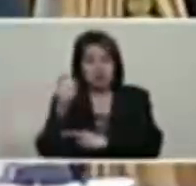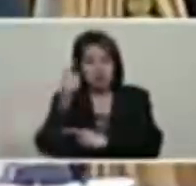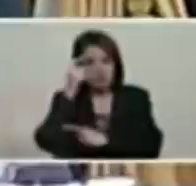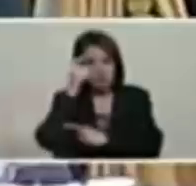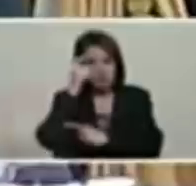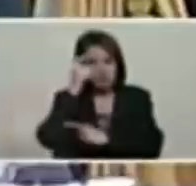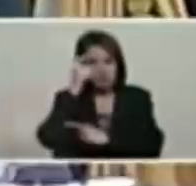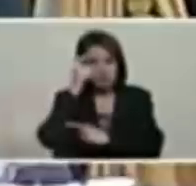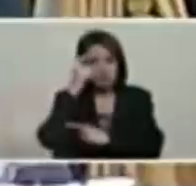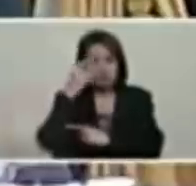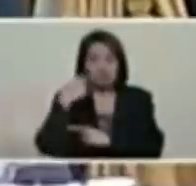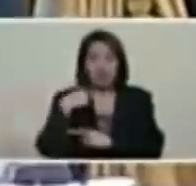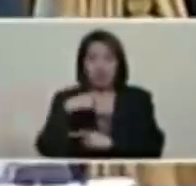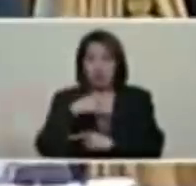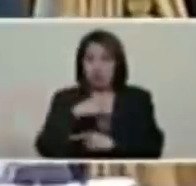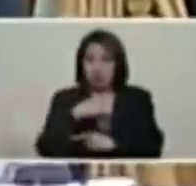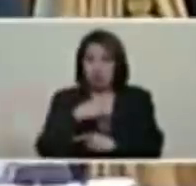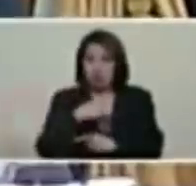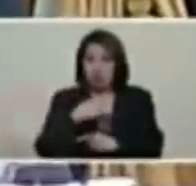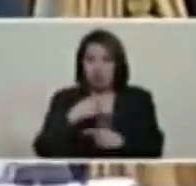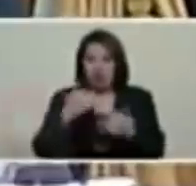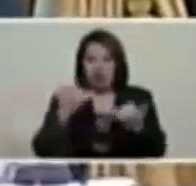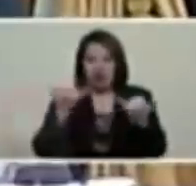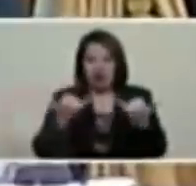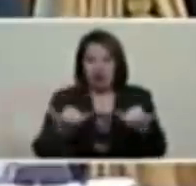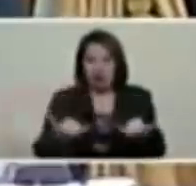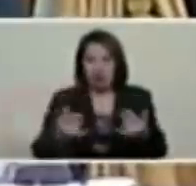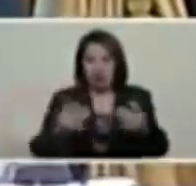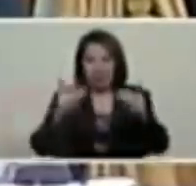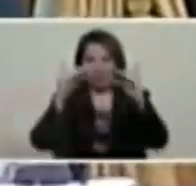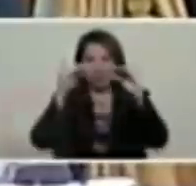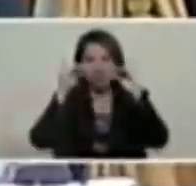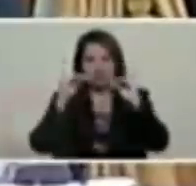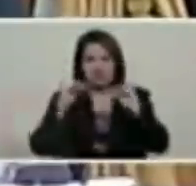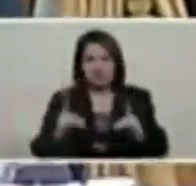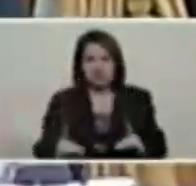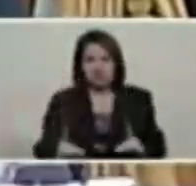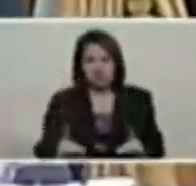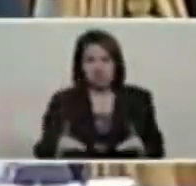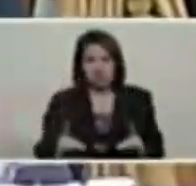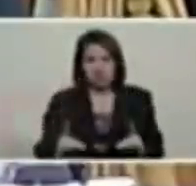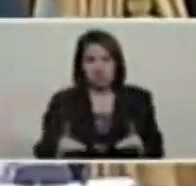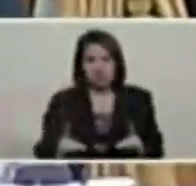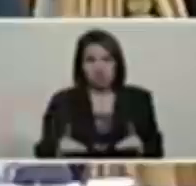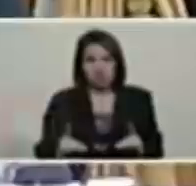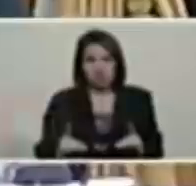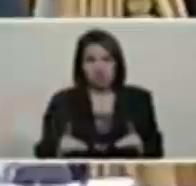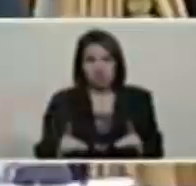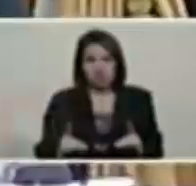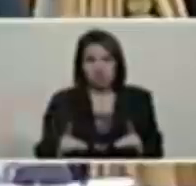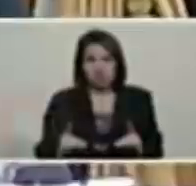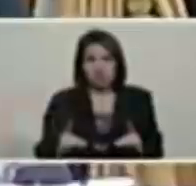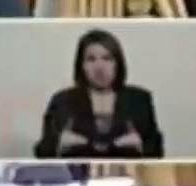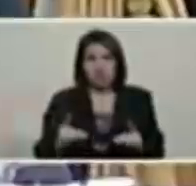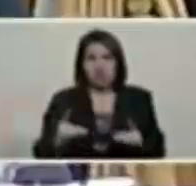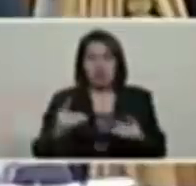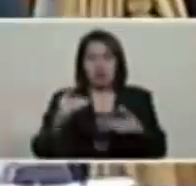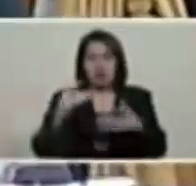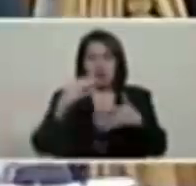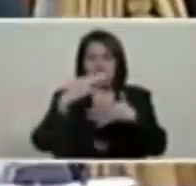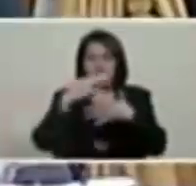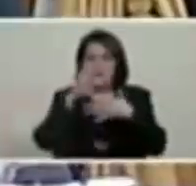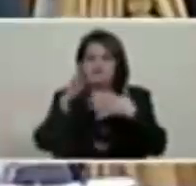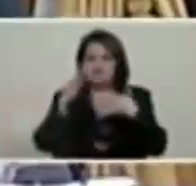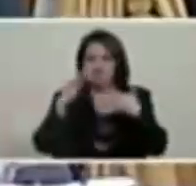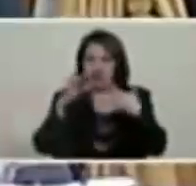Maduro ya acusó en el pasado a Duque y al antecesor de este, Juan Manuel Santos, de fomentar un conflicto con Venezuela e incluso planificar